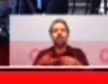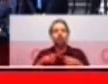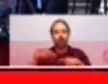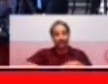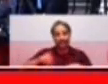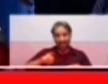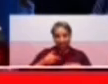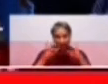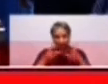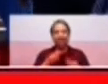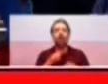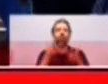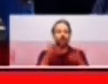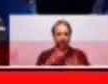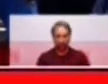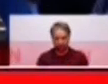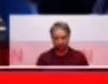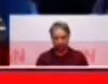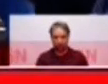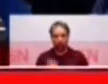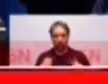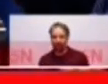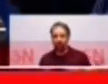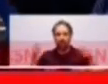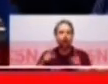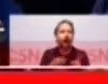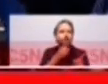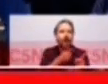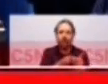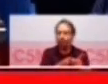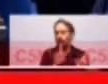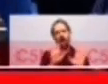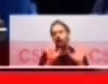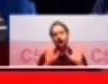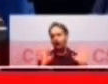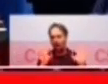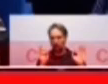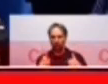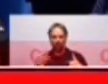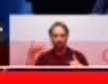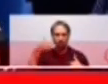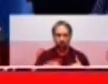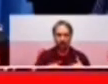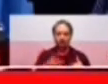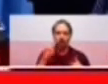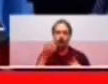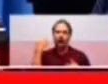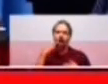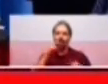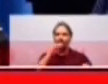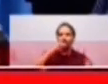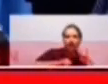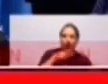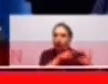con esto de desregular totalmente la economía que ya se está viendo pero una vez que se pone en papel y a través de dnu dále